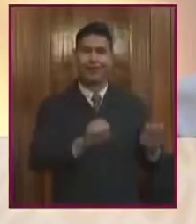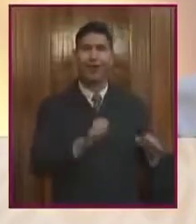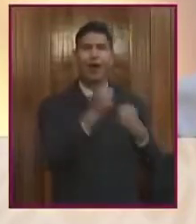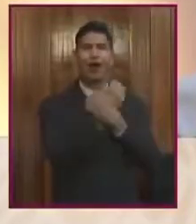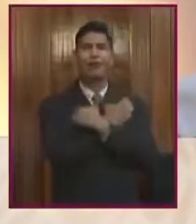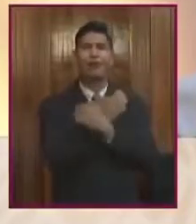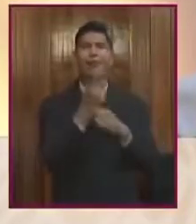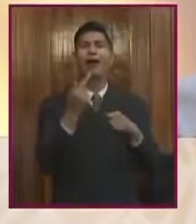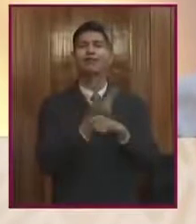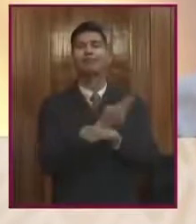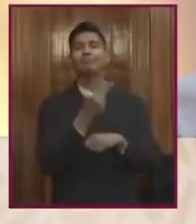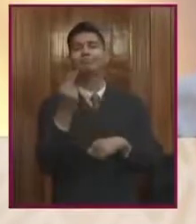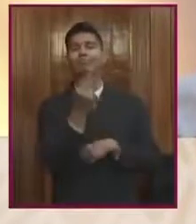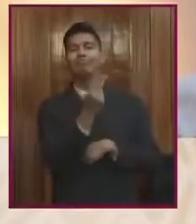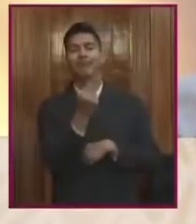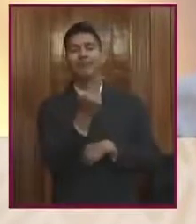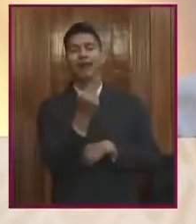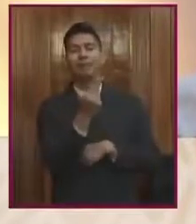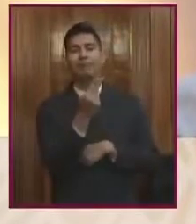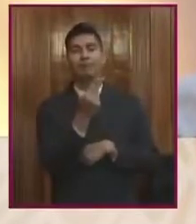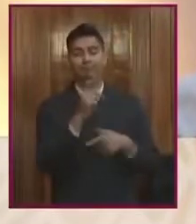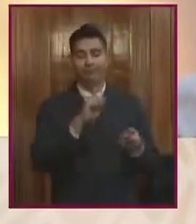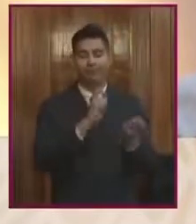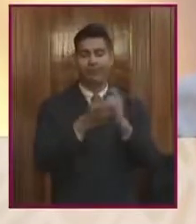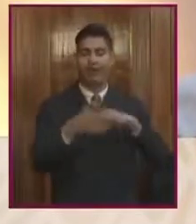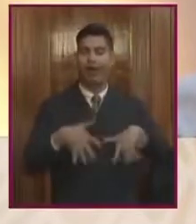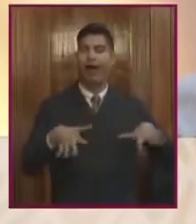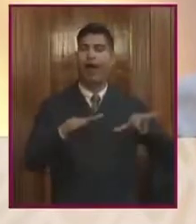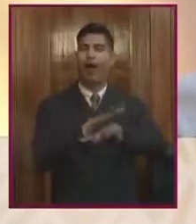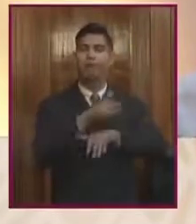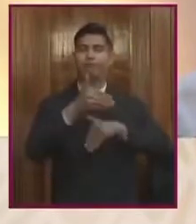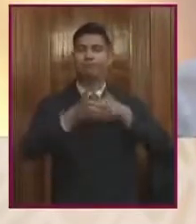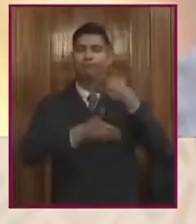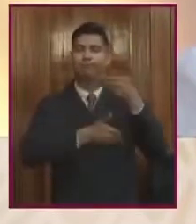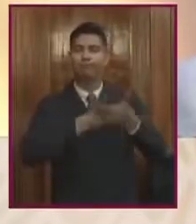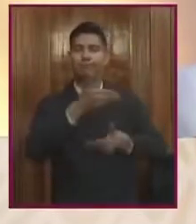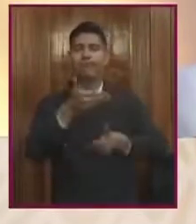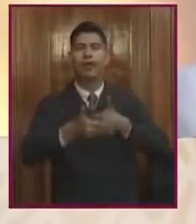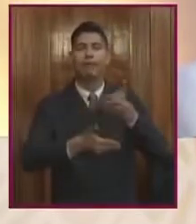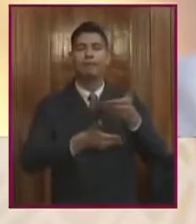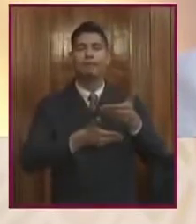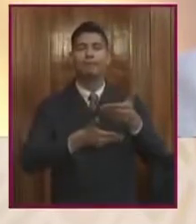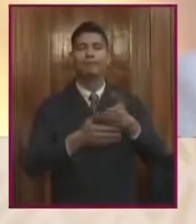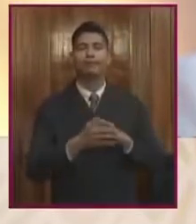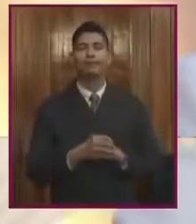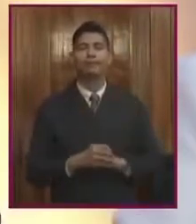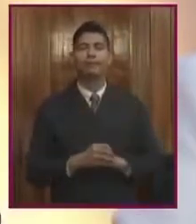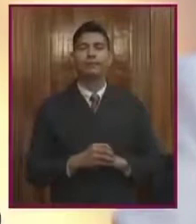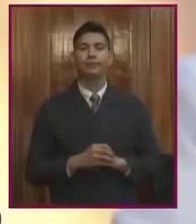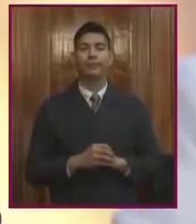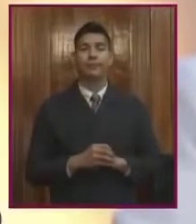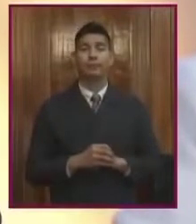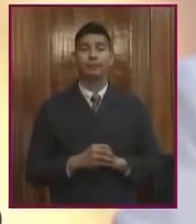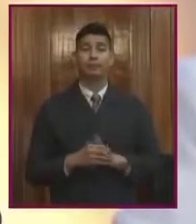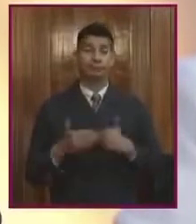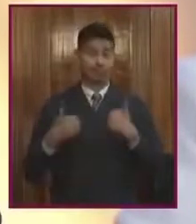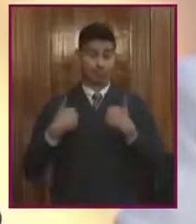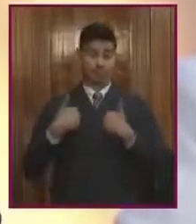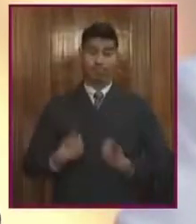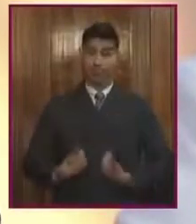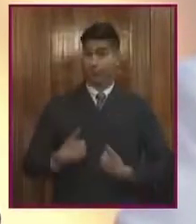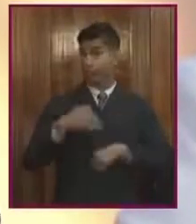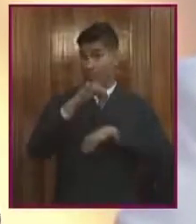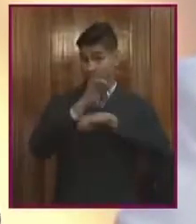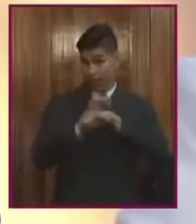la reconversión del sí mismo. En particular, los académicos tenemos que empezar a